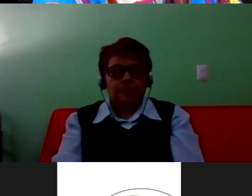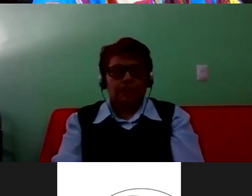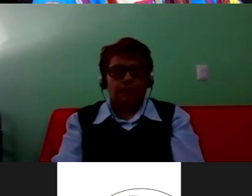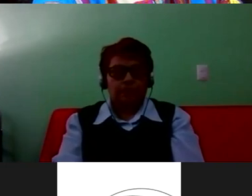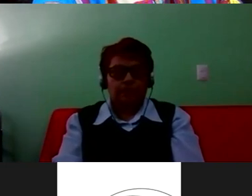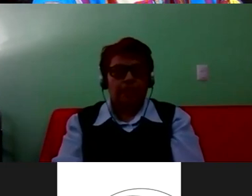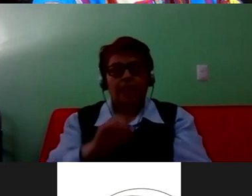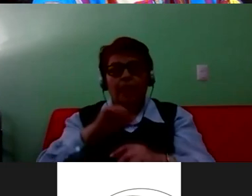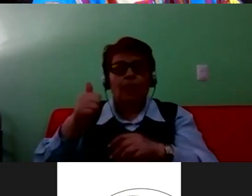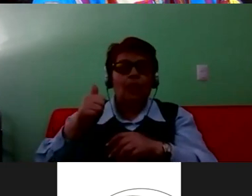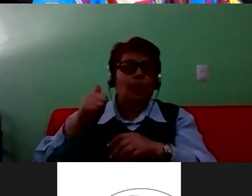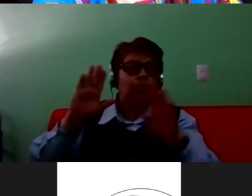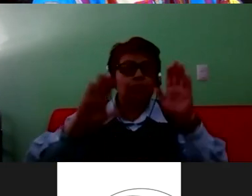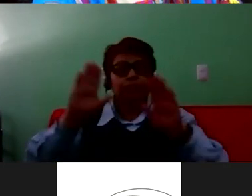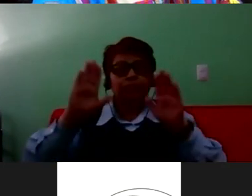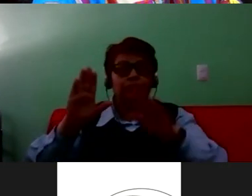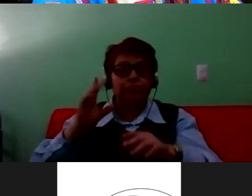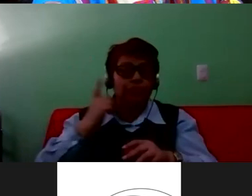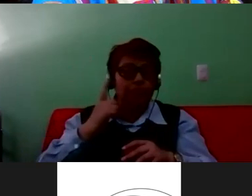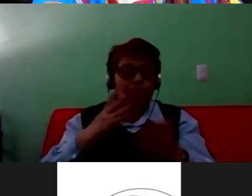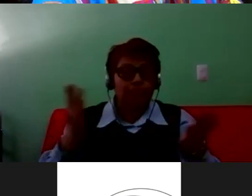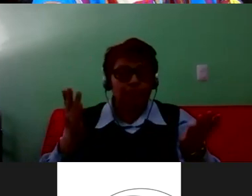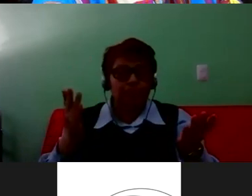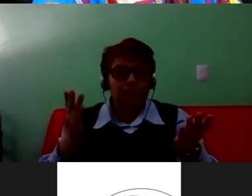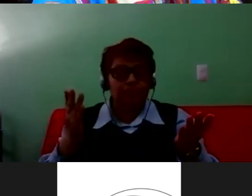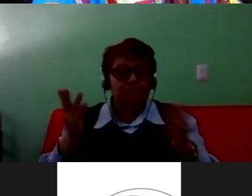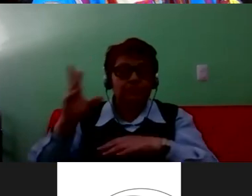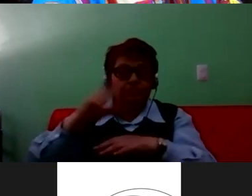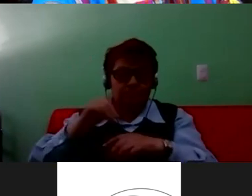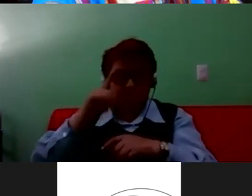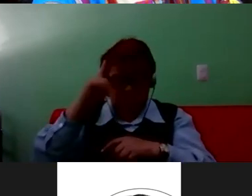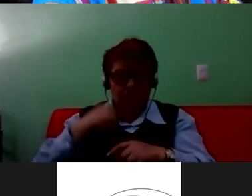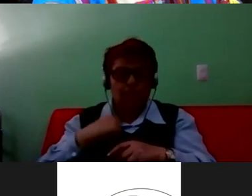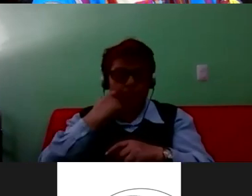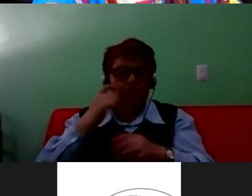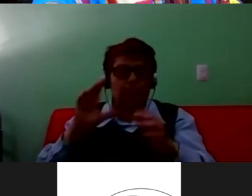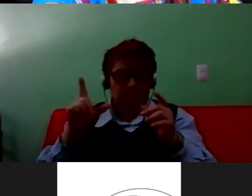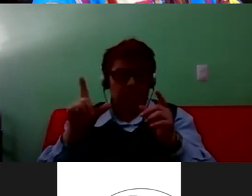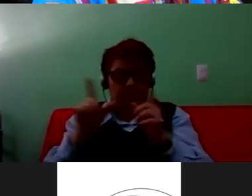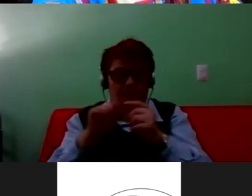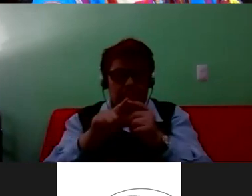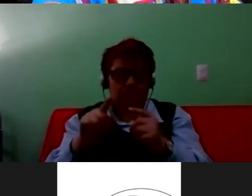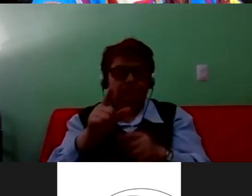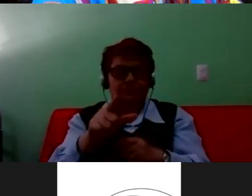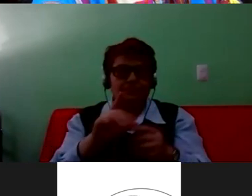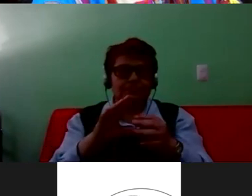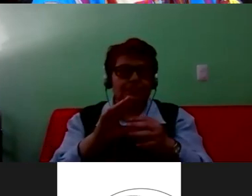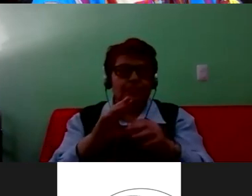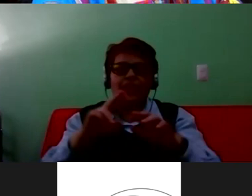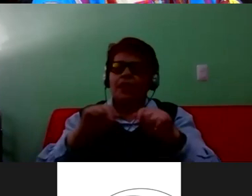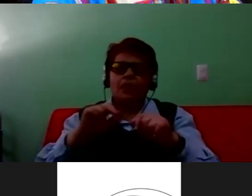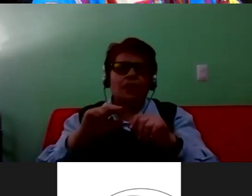¿Algún otro comentario, diputados? ¿Me permiten? Yo voy a hacer un breve comentario. En ningún momento